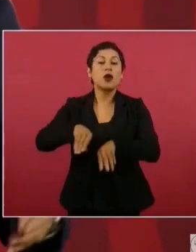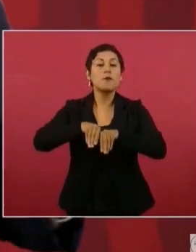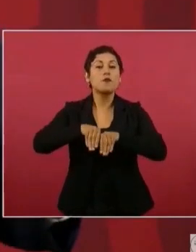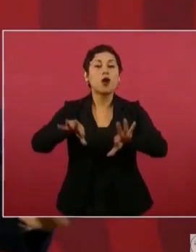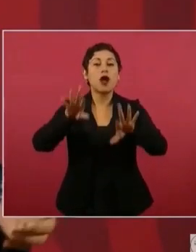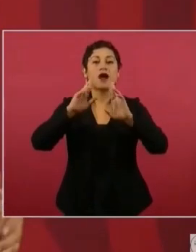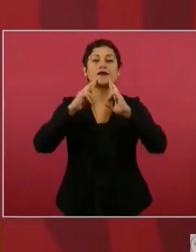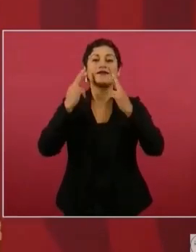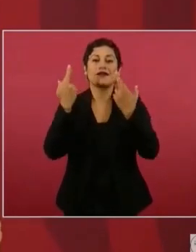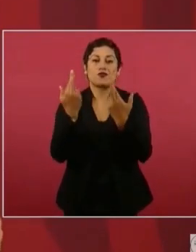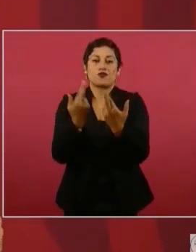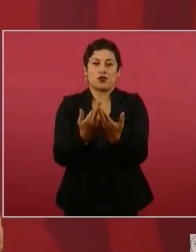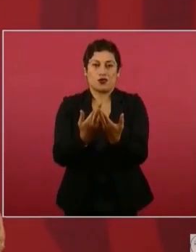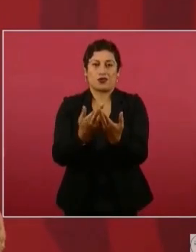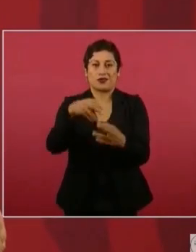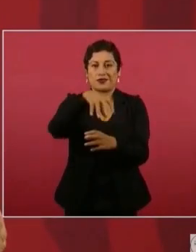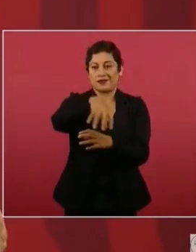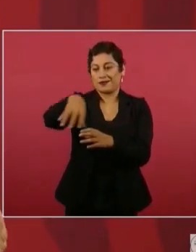nada elecciones